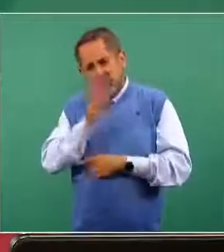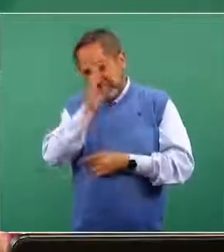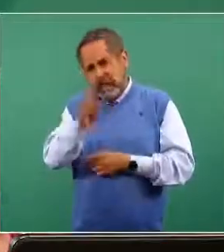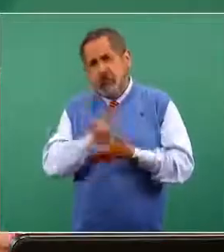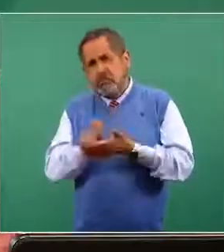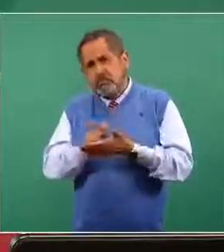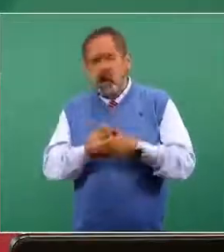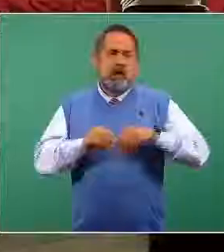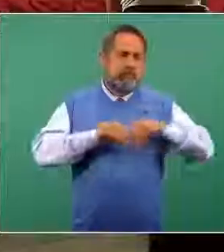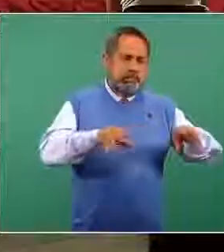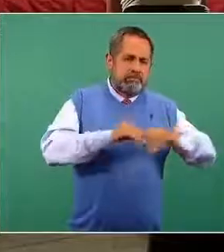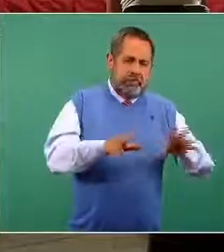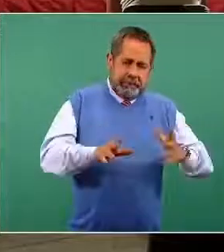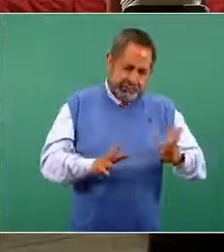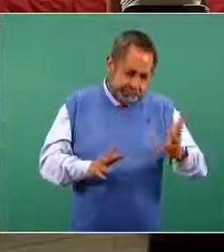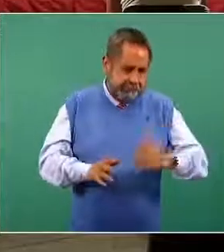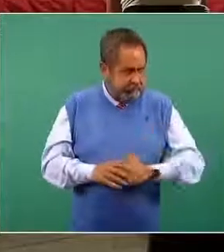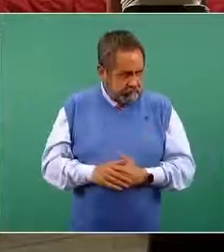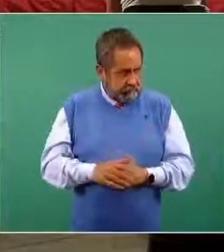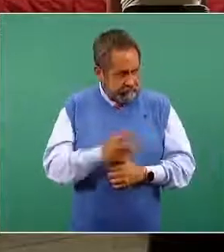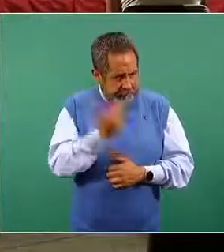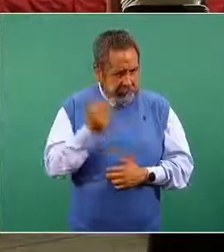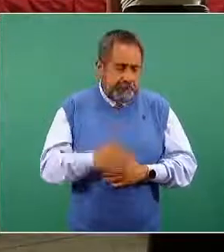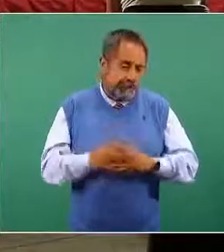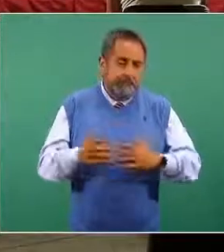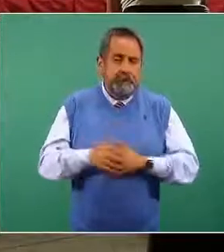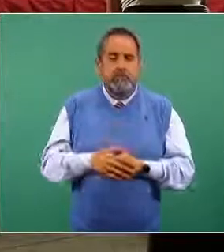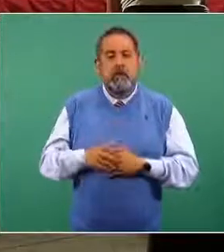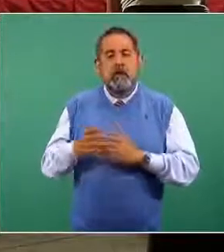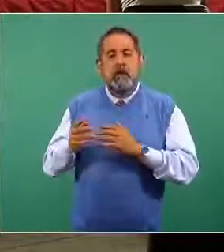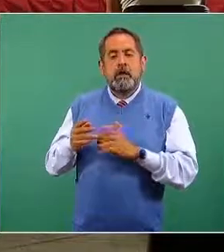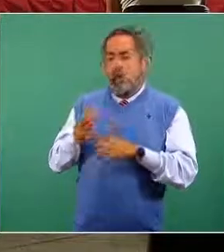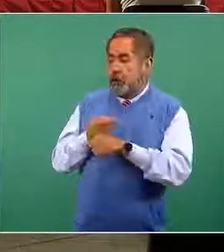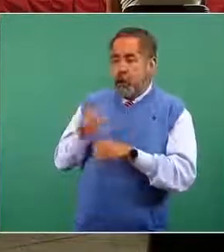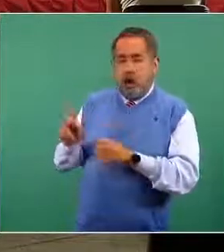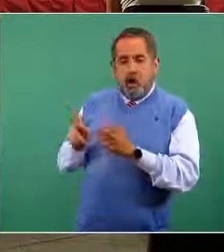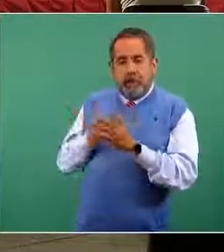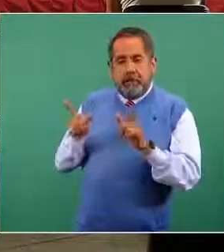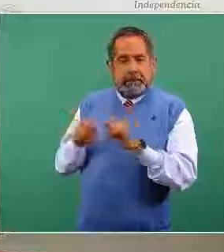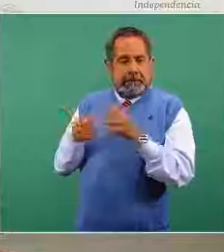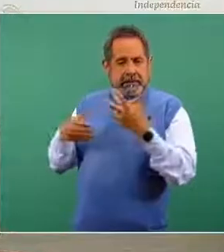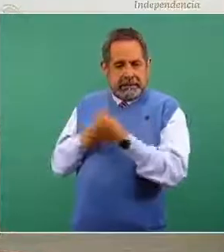directamente. Ya comentó el doctor Alomía, le pido ahorita si comenta nuevamente en forma sintética